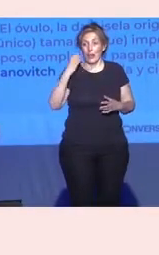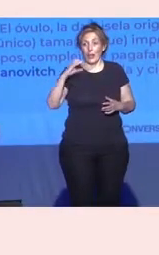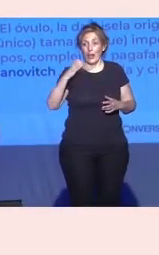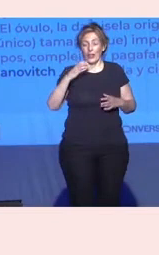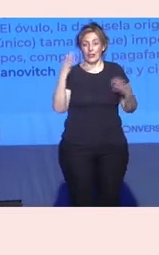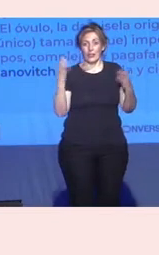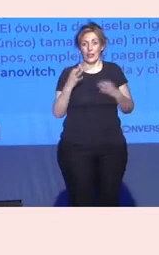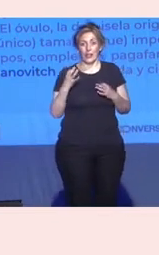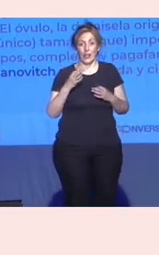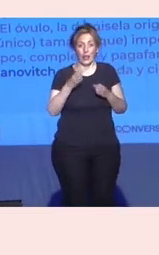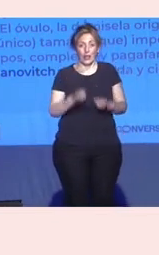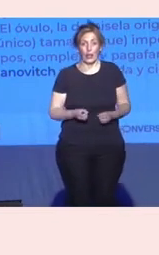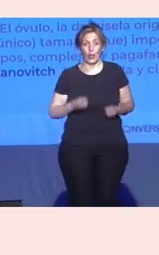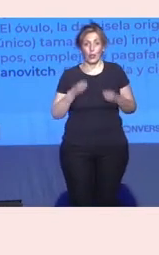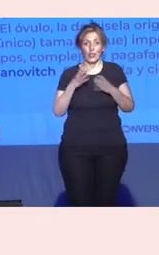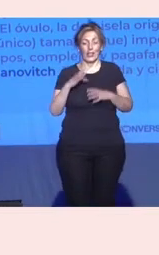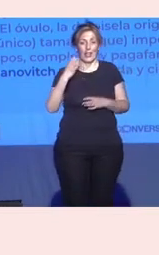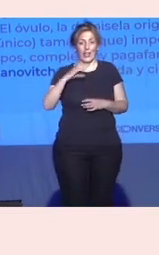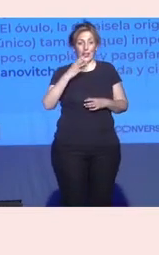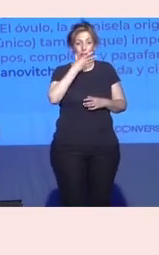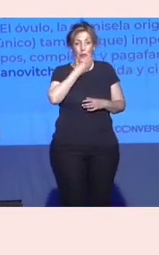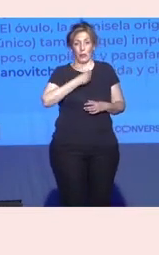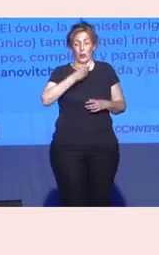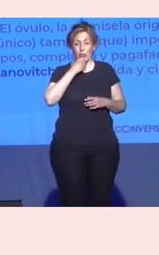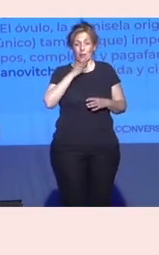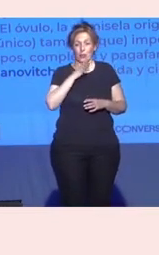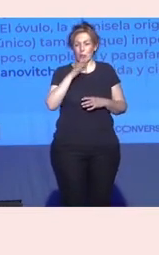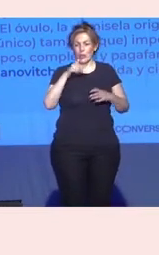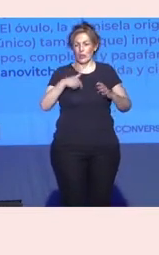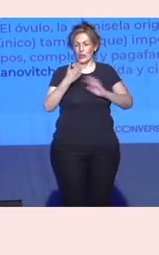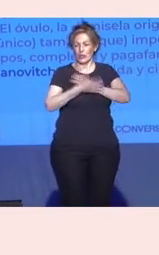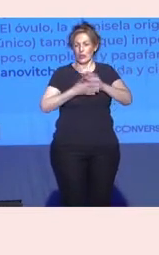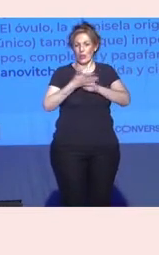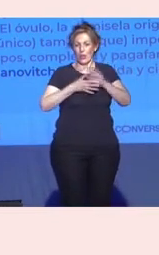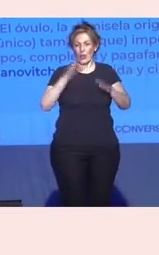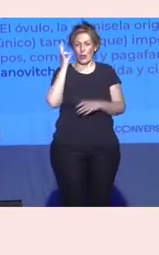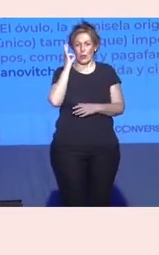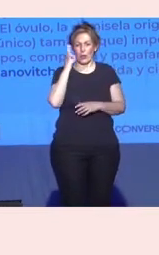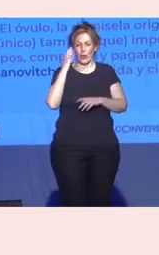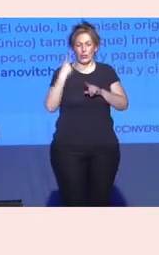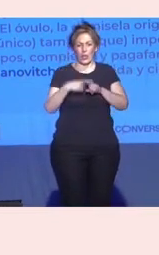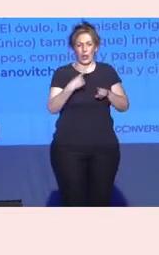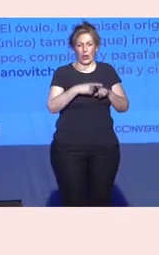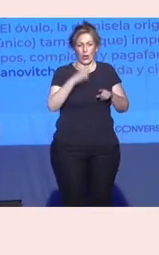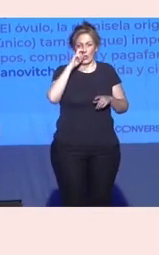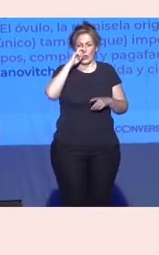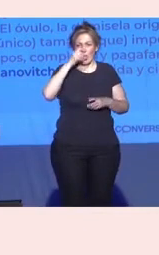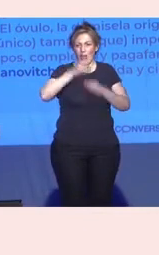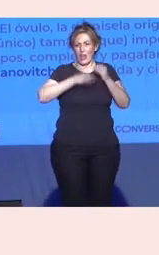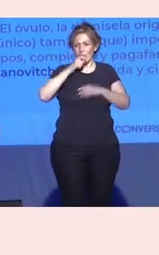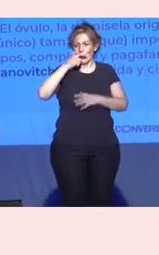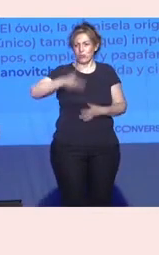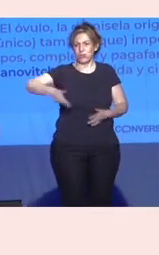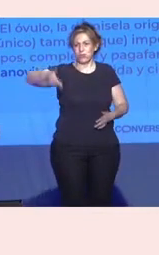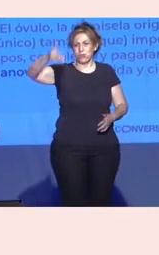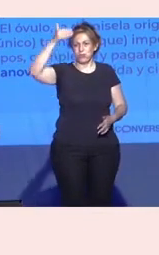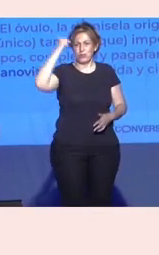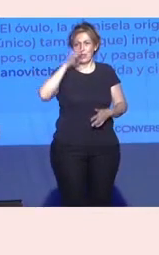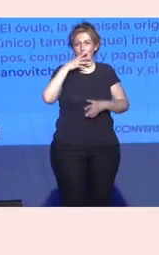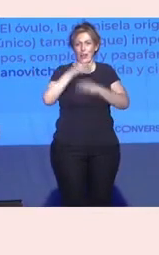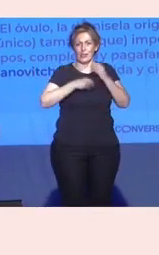que contarán la ciencia. Y es bonito, porque hoy estamos hablando de una mujer que hizo mucho por la ciencia en el pasado, que sigue haciéndolo en